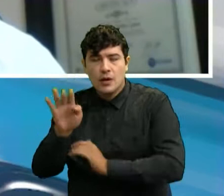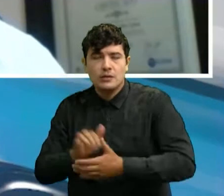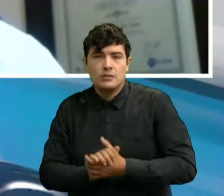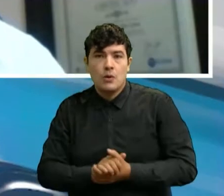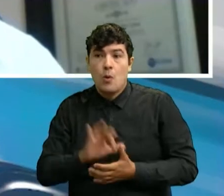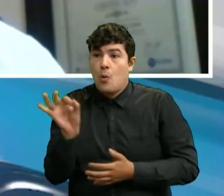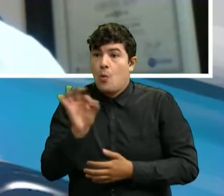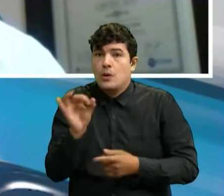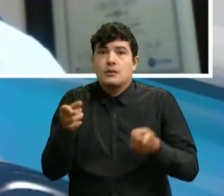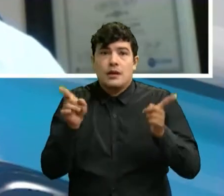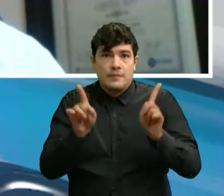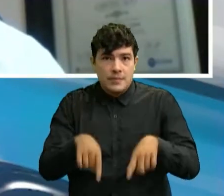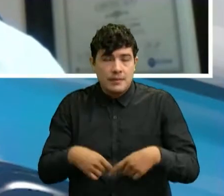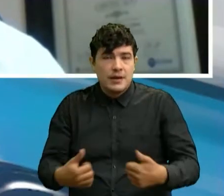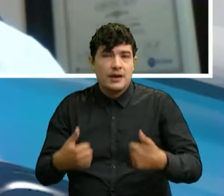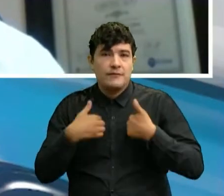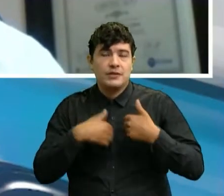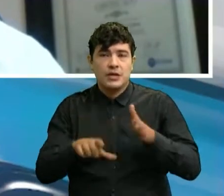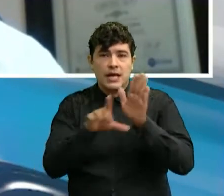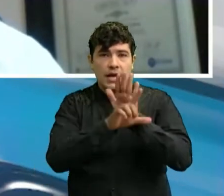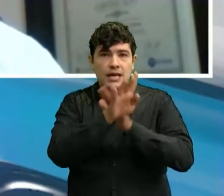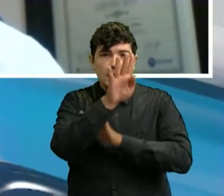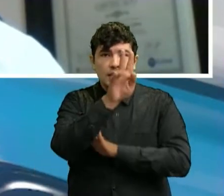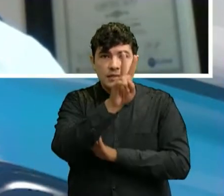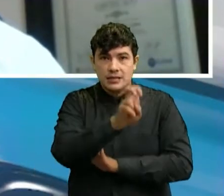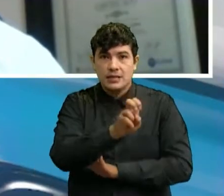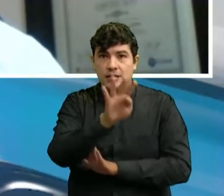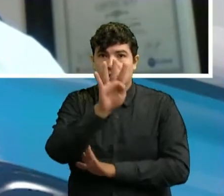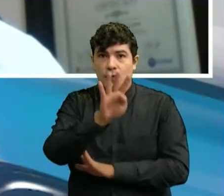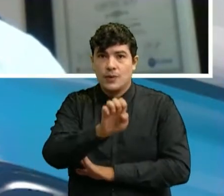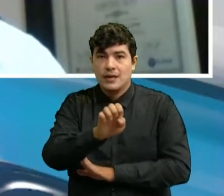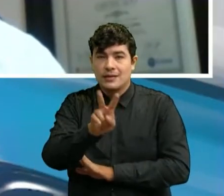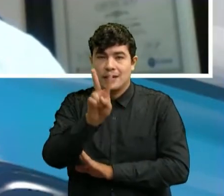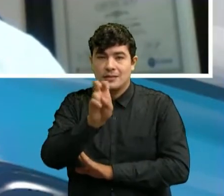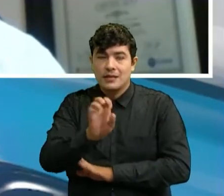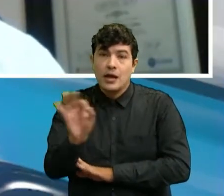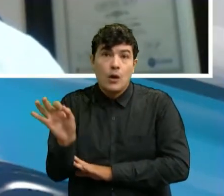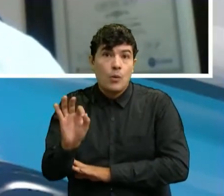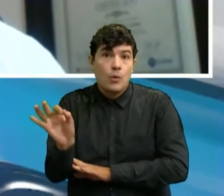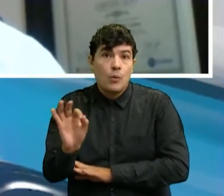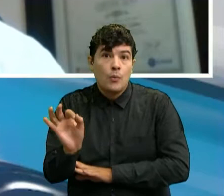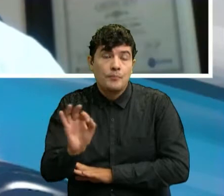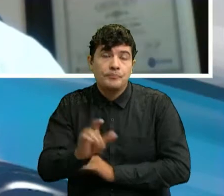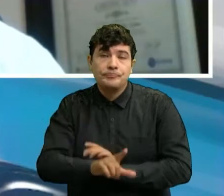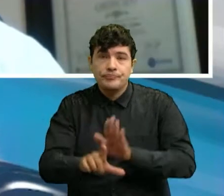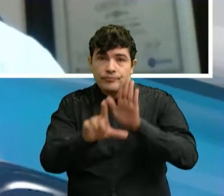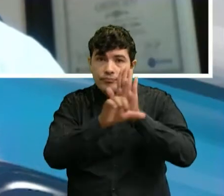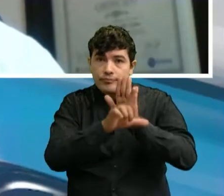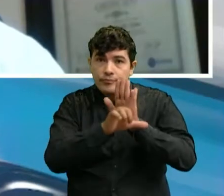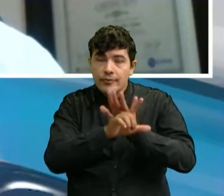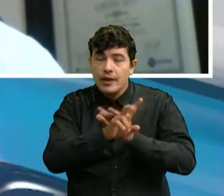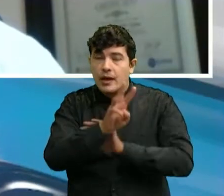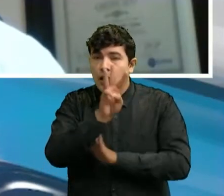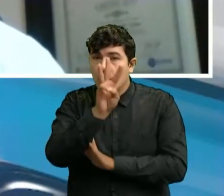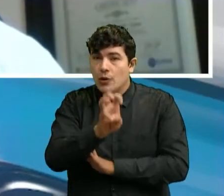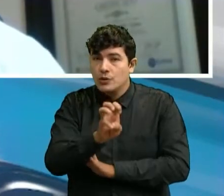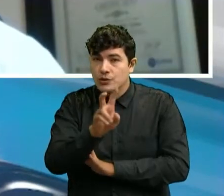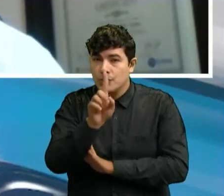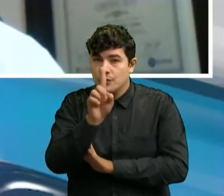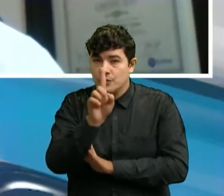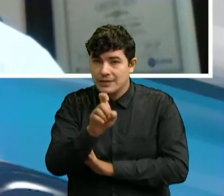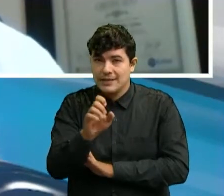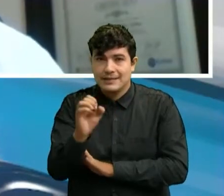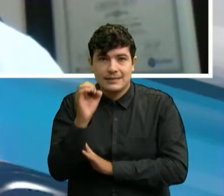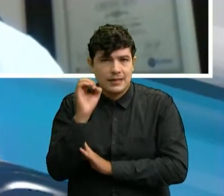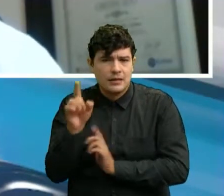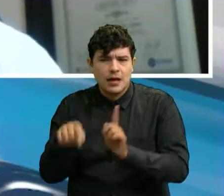aplicación de la ley 797 o en aplicación de la ley 860 con las